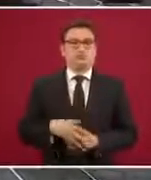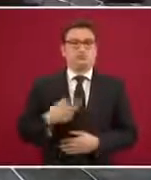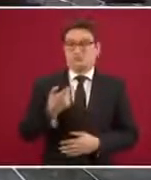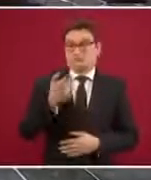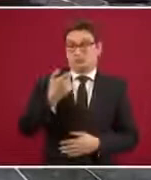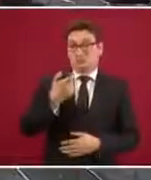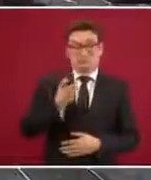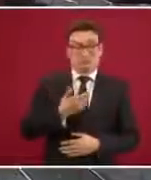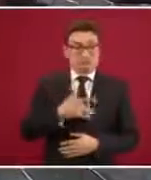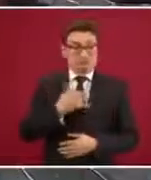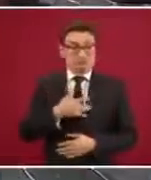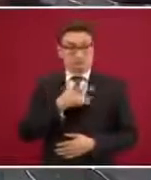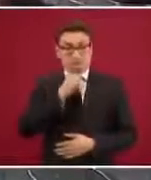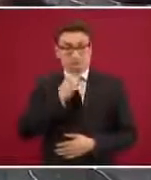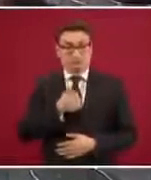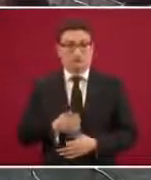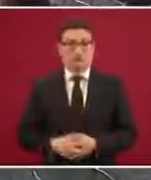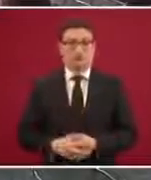sentimientos,